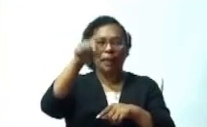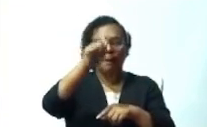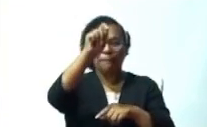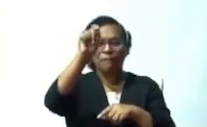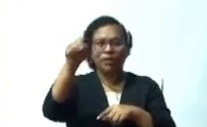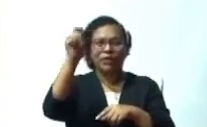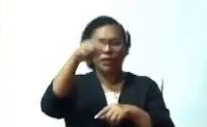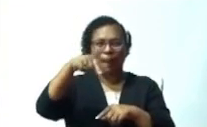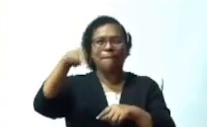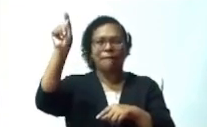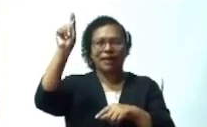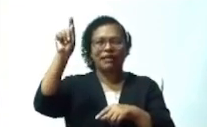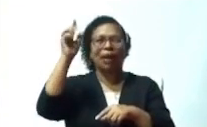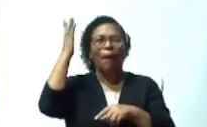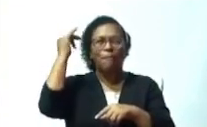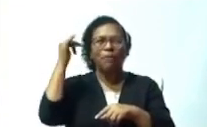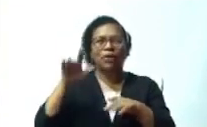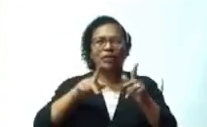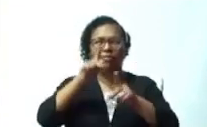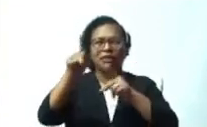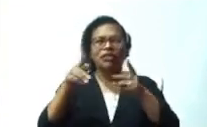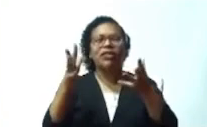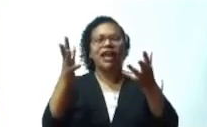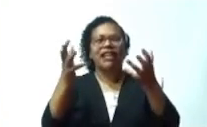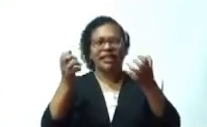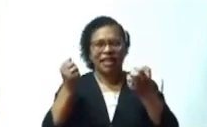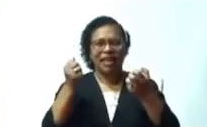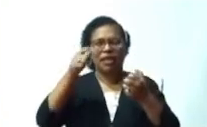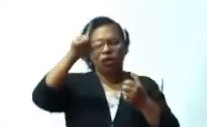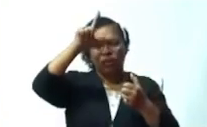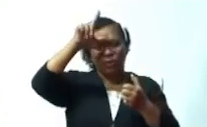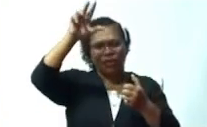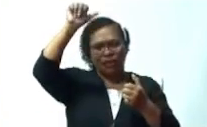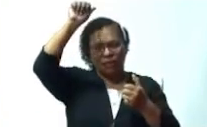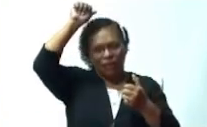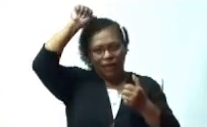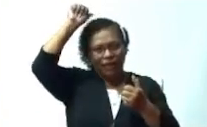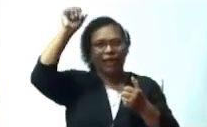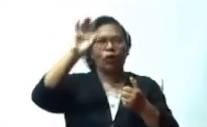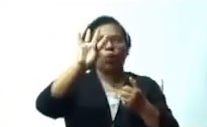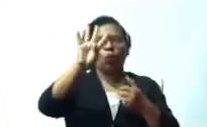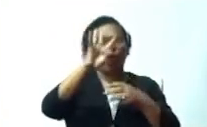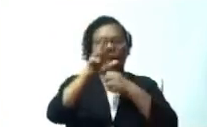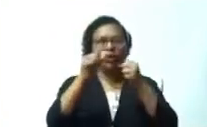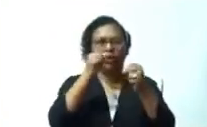va a trabajar para que Luis Abinader vuelva por 4 años más. Muchas gracias.